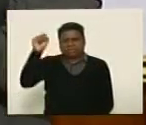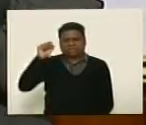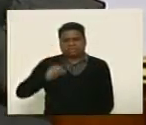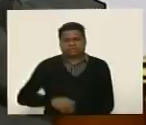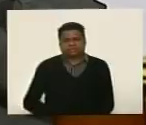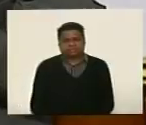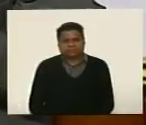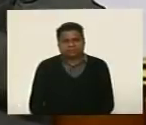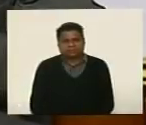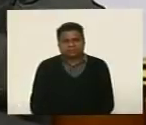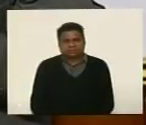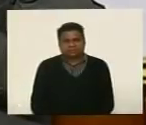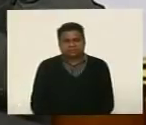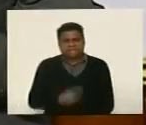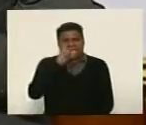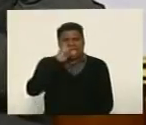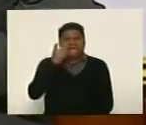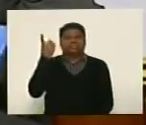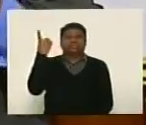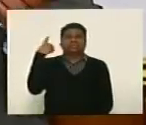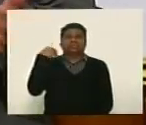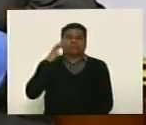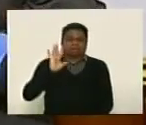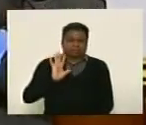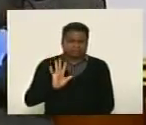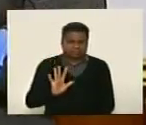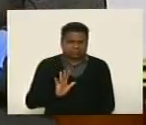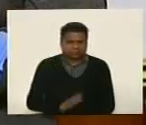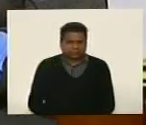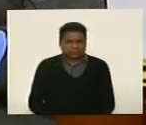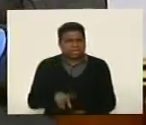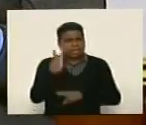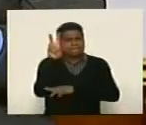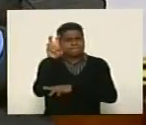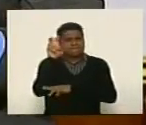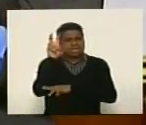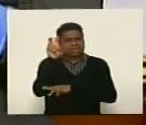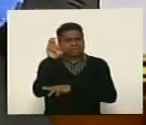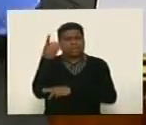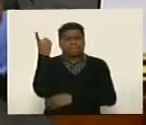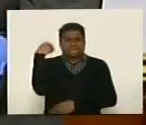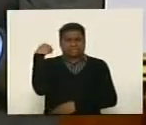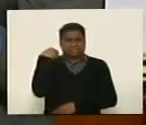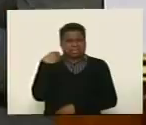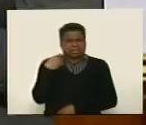apertura del año judicial el viernes pasado, donde